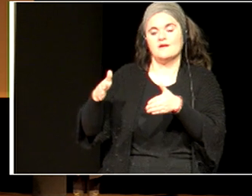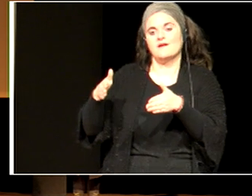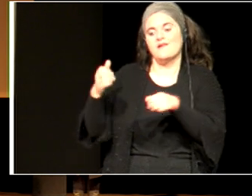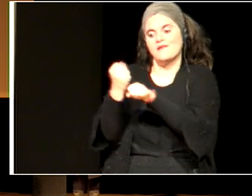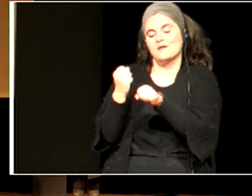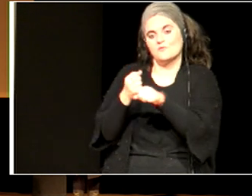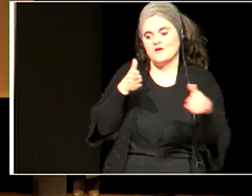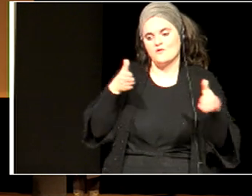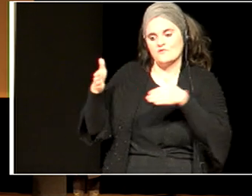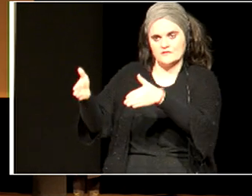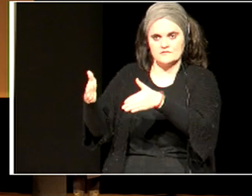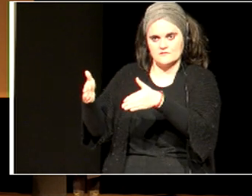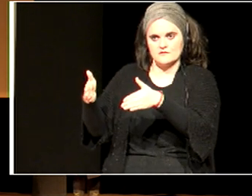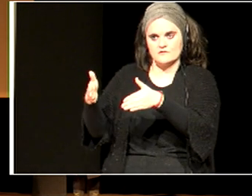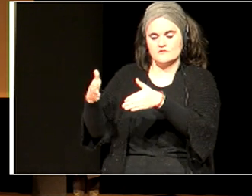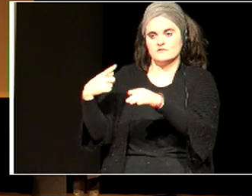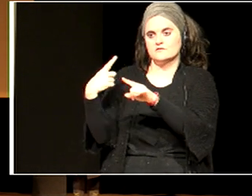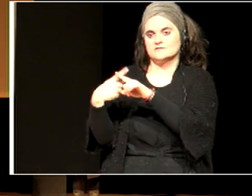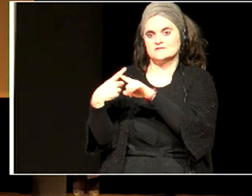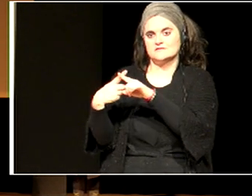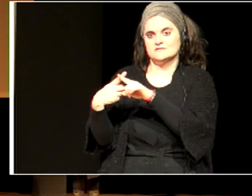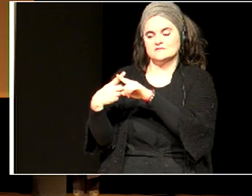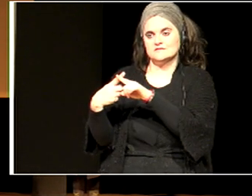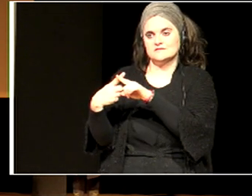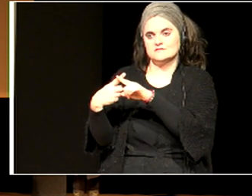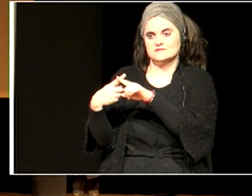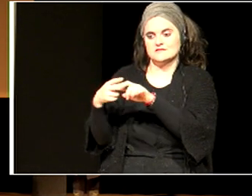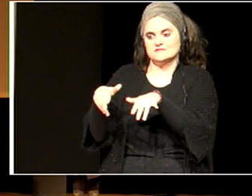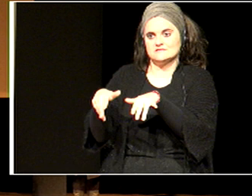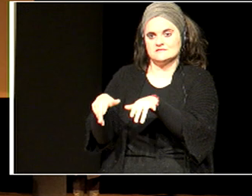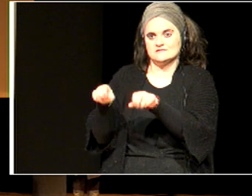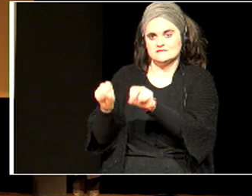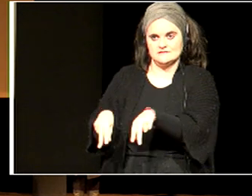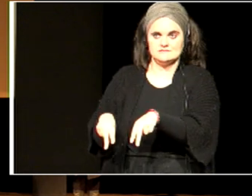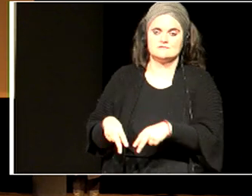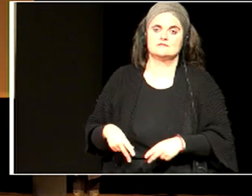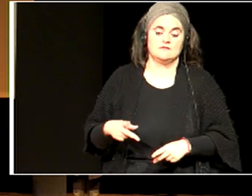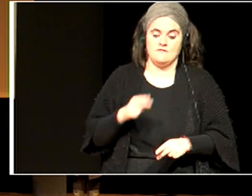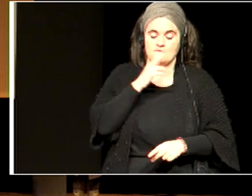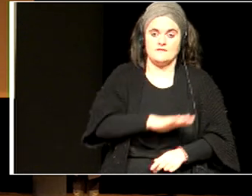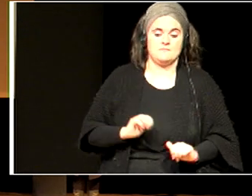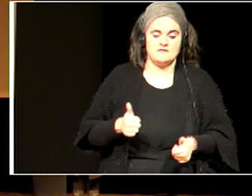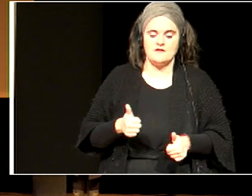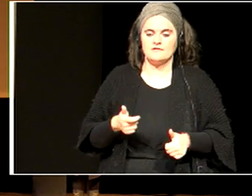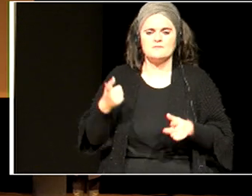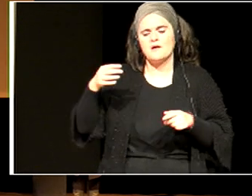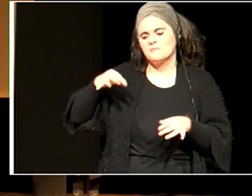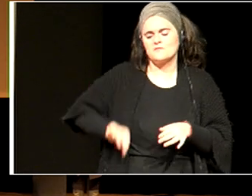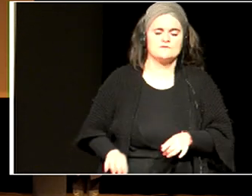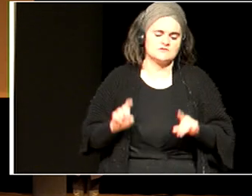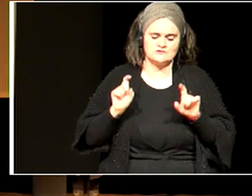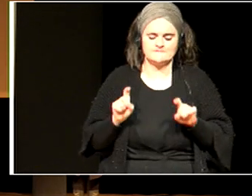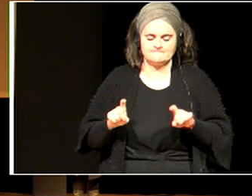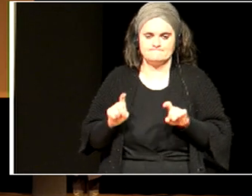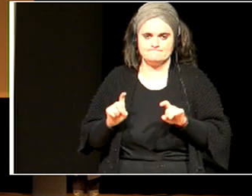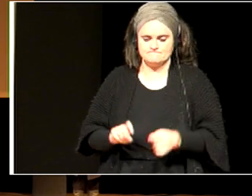laboral realmente no sexista que empieza desde infantil con el tema de las profesiones y nunca acaba hay que seguir